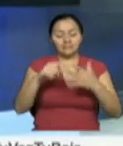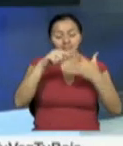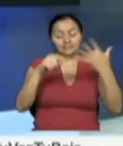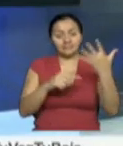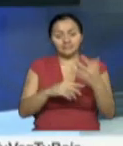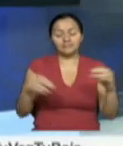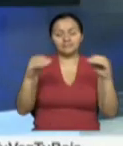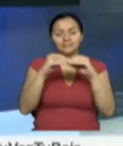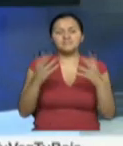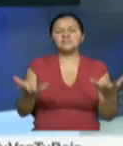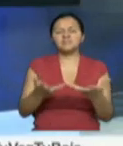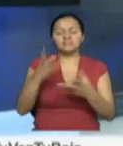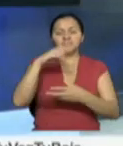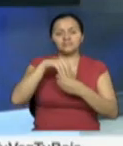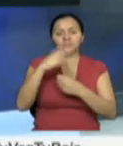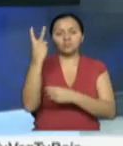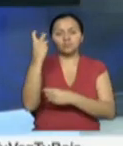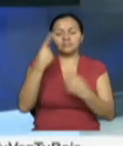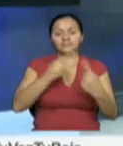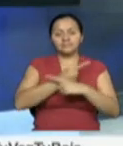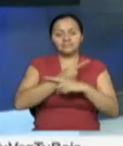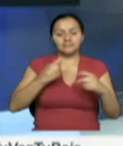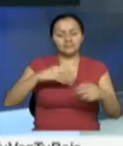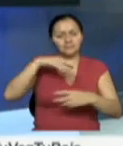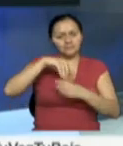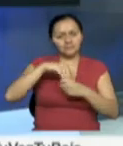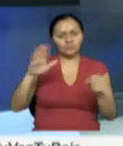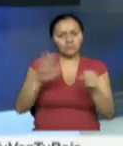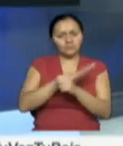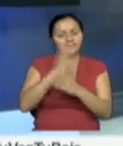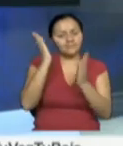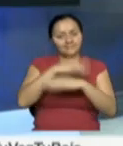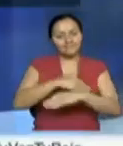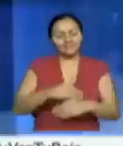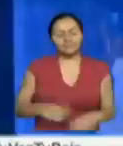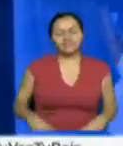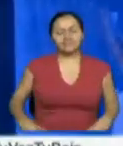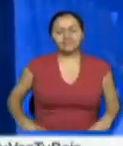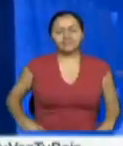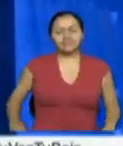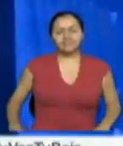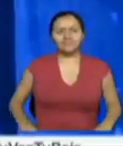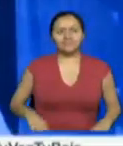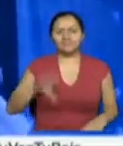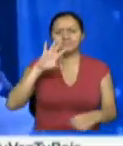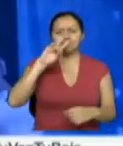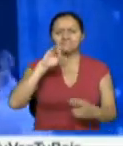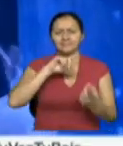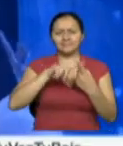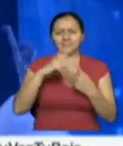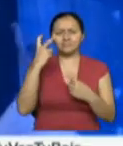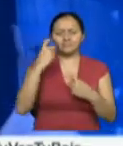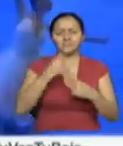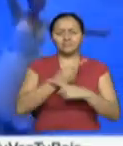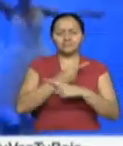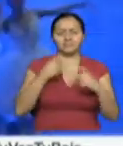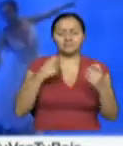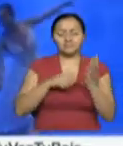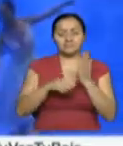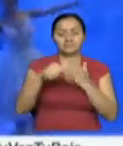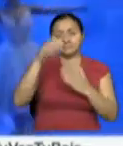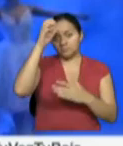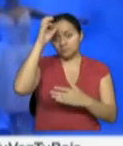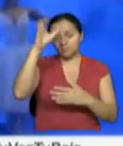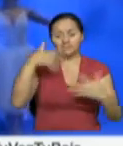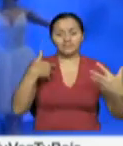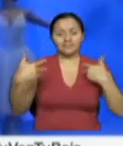se desarrollarán hasta el 12 de marzo, las cuales son totalmente gratuitas. Del 7 al 12 de marzo, el Ministerio de Cultura y el